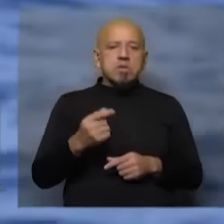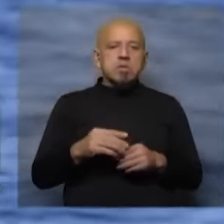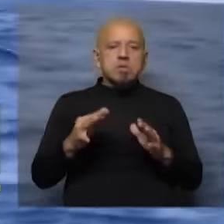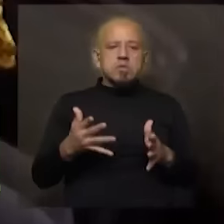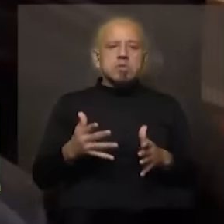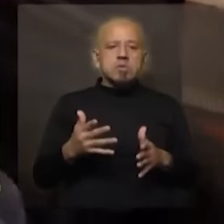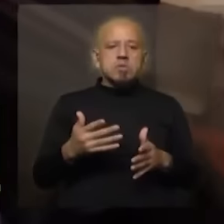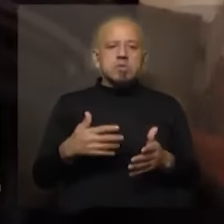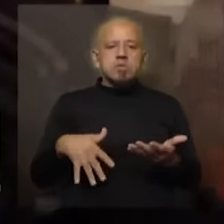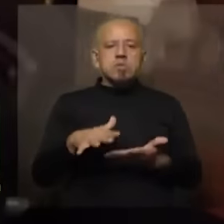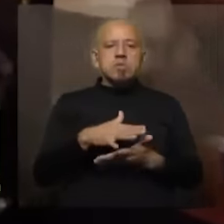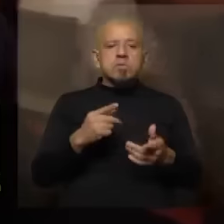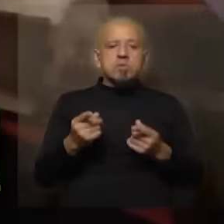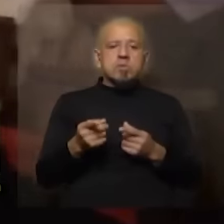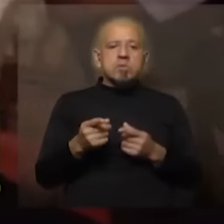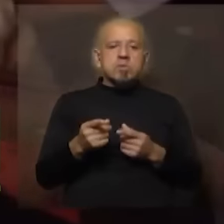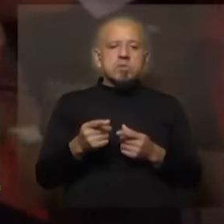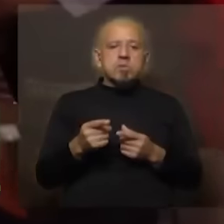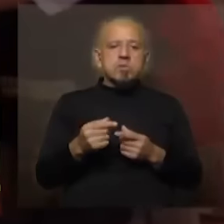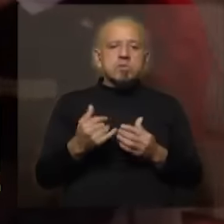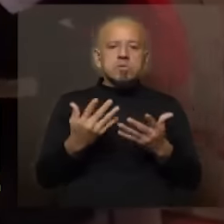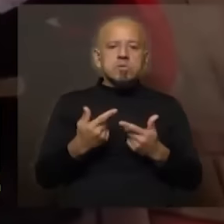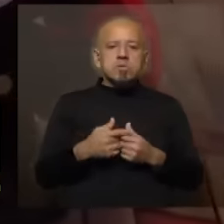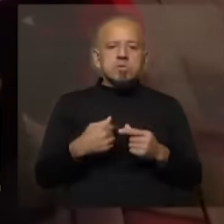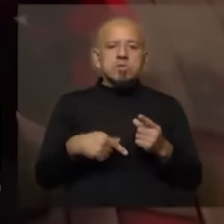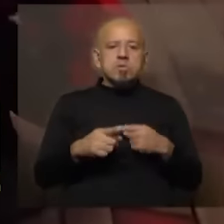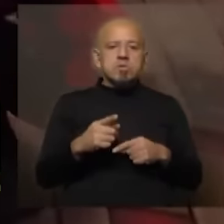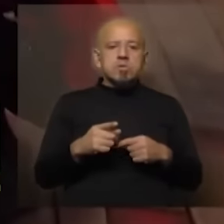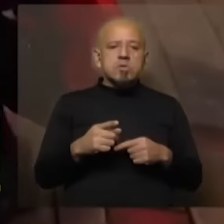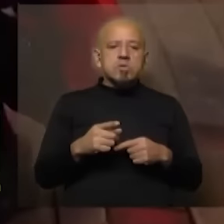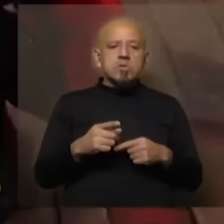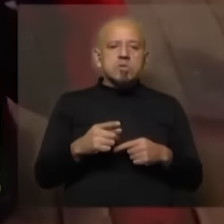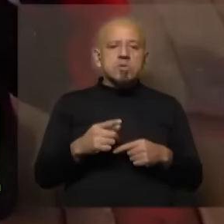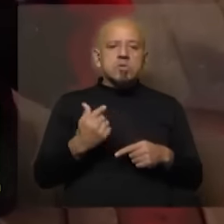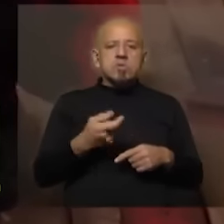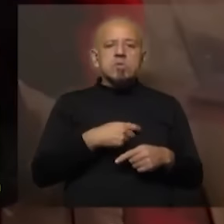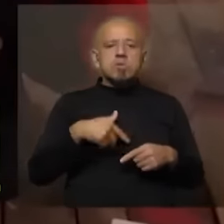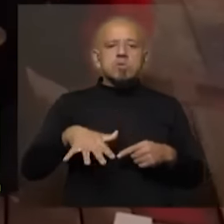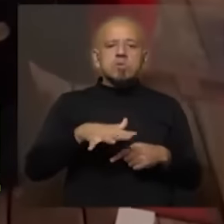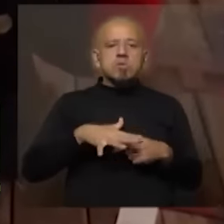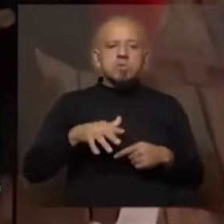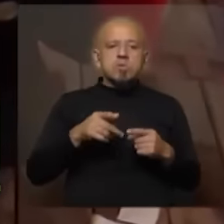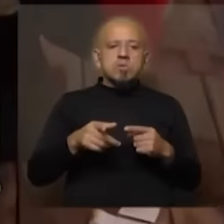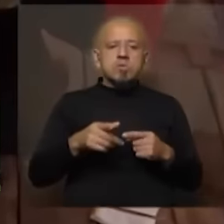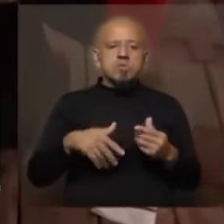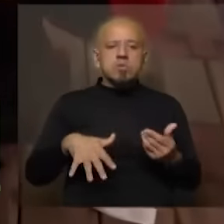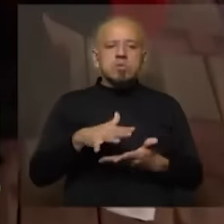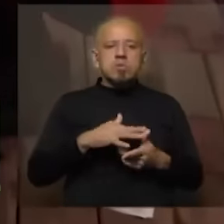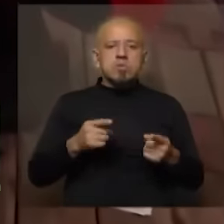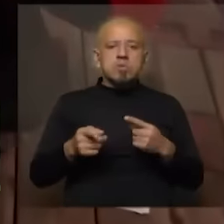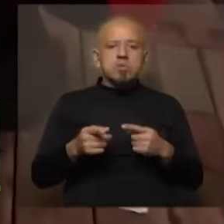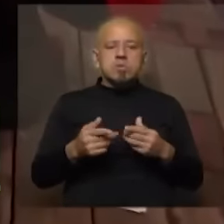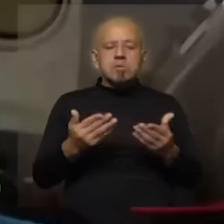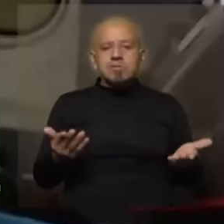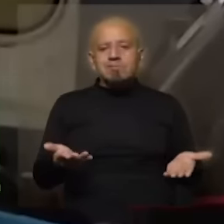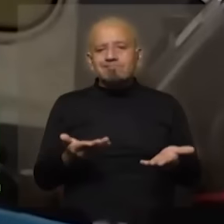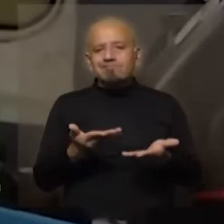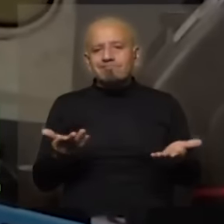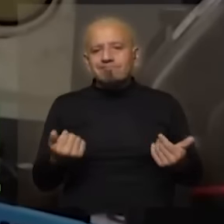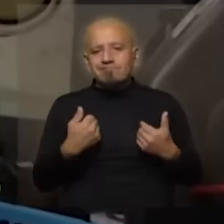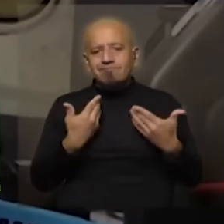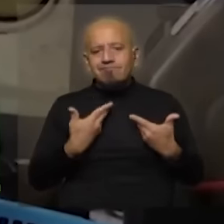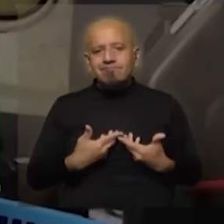su estado crítico, explicó la organización en sus redes sociales. Todos ellos se encuentran en una situación de extrema vulnerabilidad